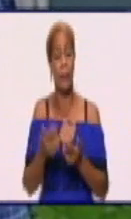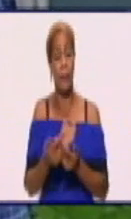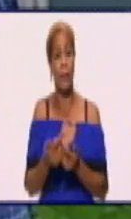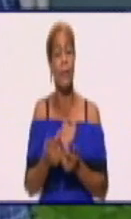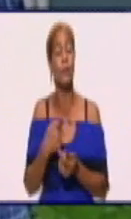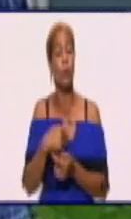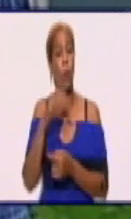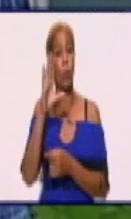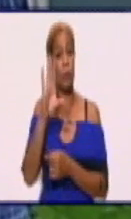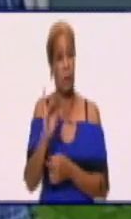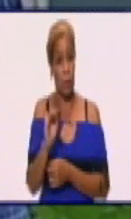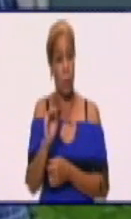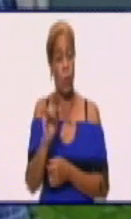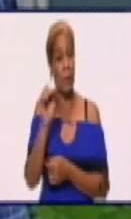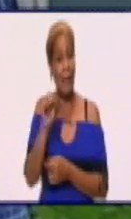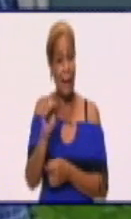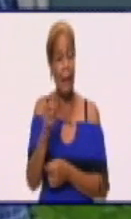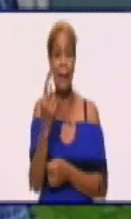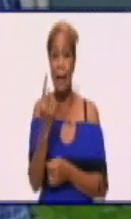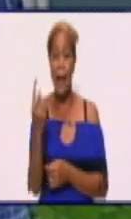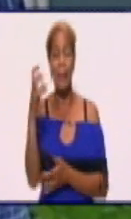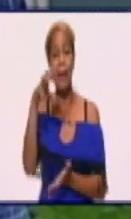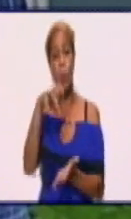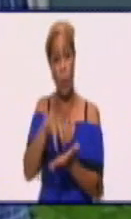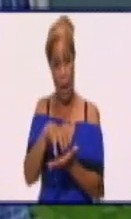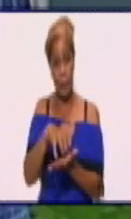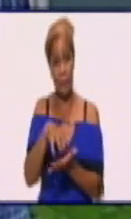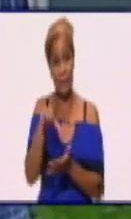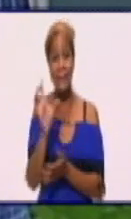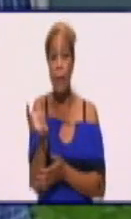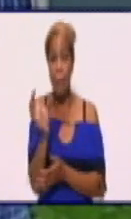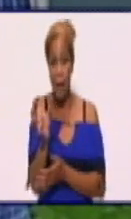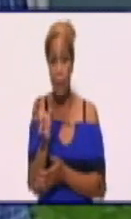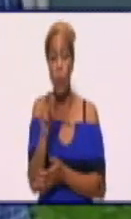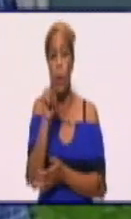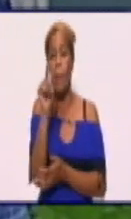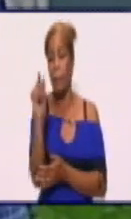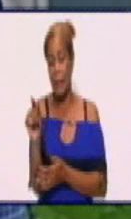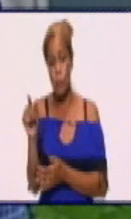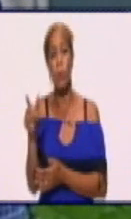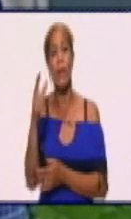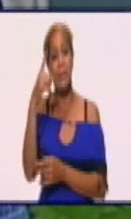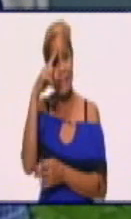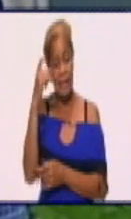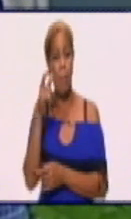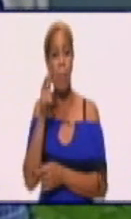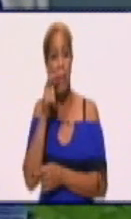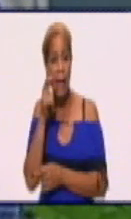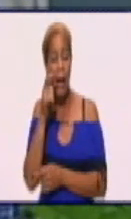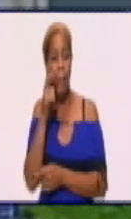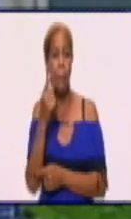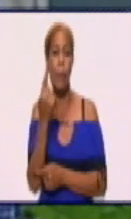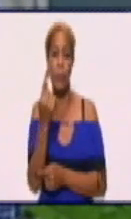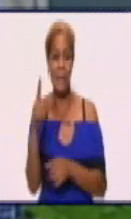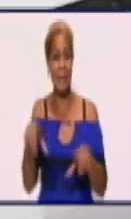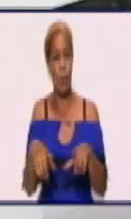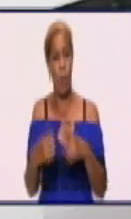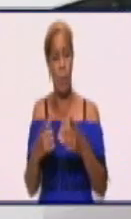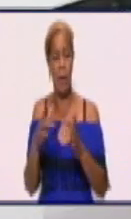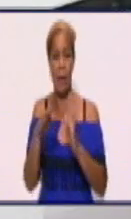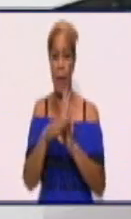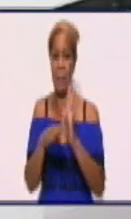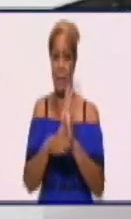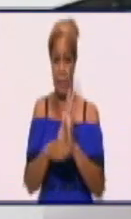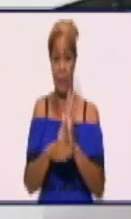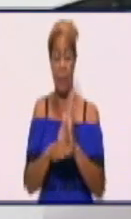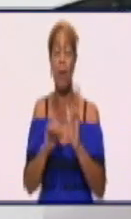verán por qué se cumplan las medidas higiénico-sanitarias nosotros somos los que no las cumplimos primero reconocerlos a ellos porque